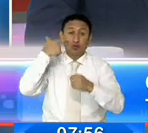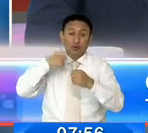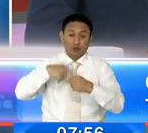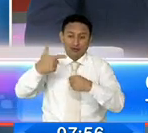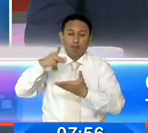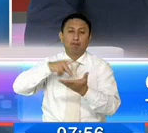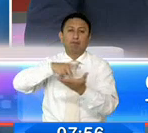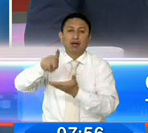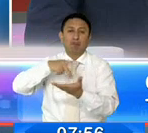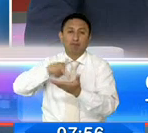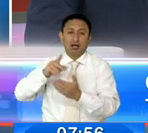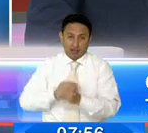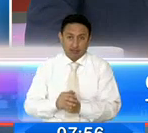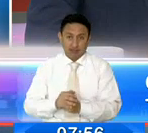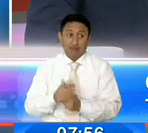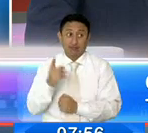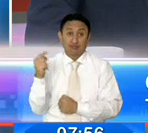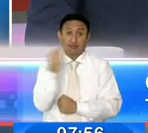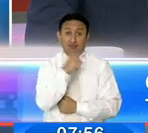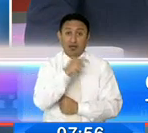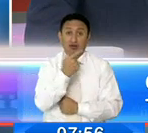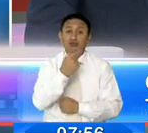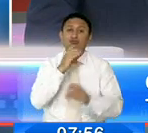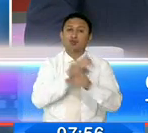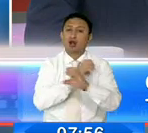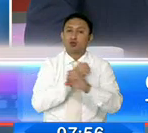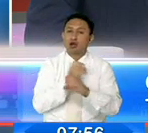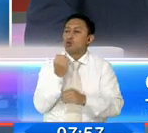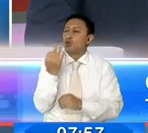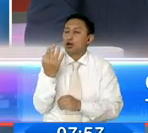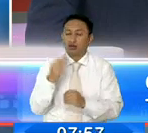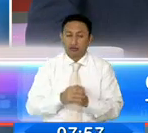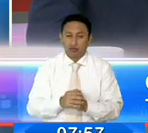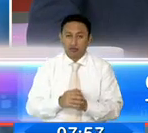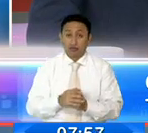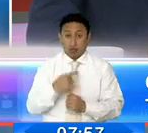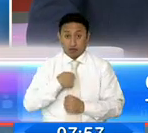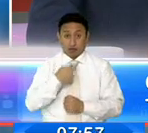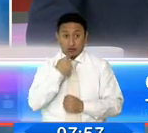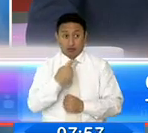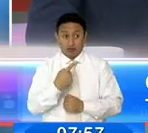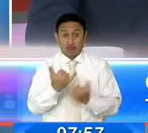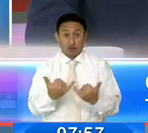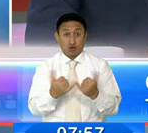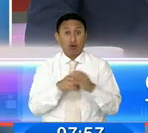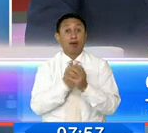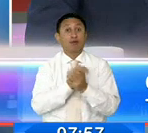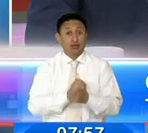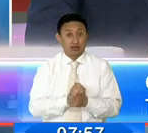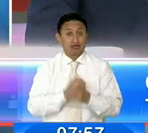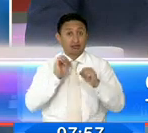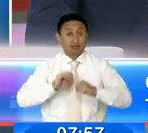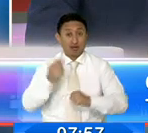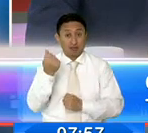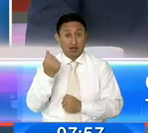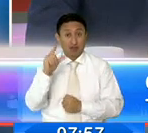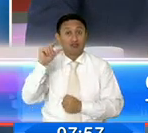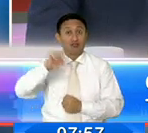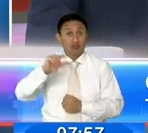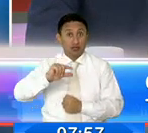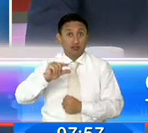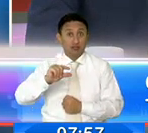y entonces ellos tienen que hacer estos cálculos. Yo les he dicho, aprovechen que todavía están los precios buenos,